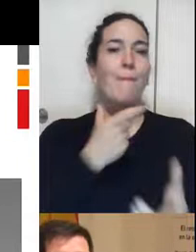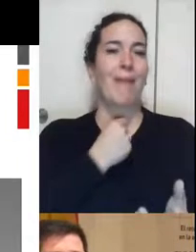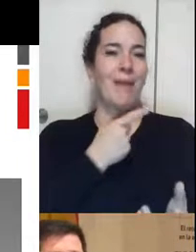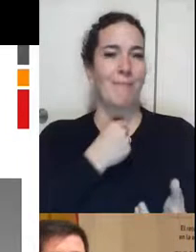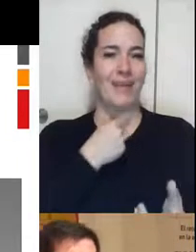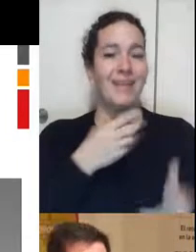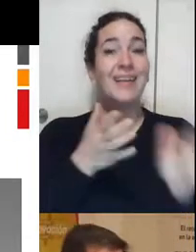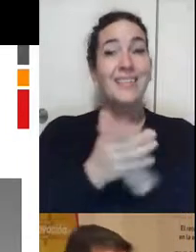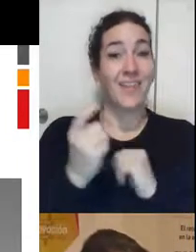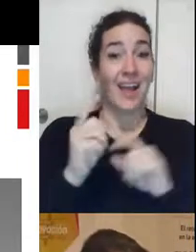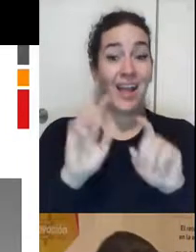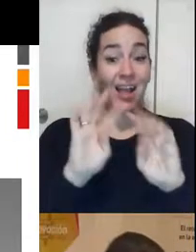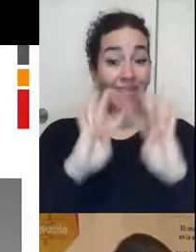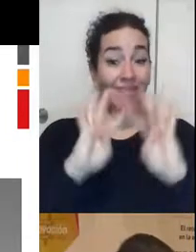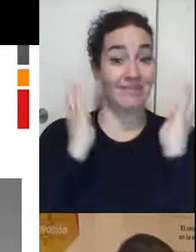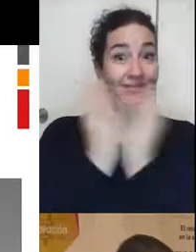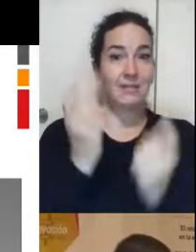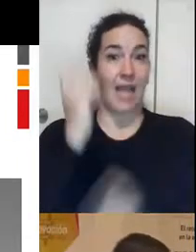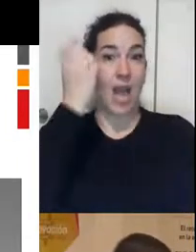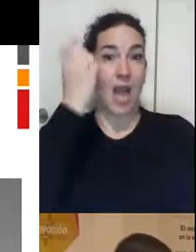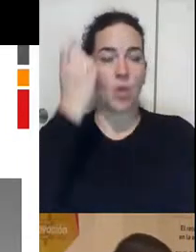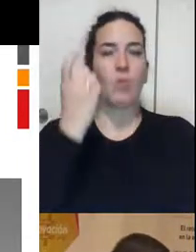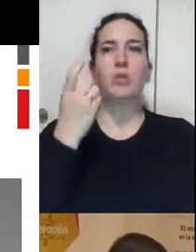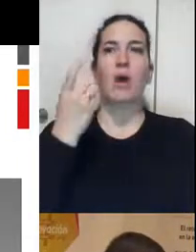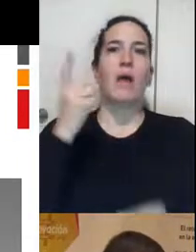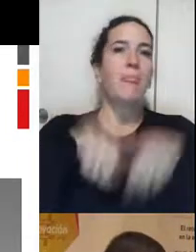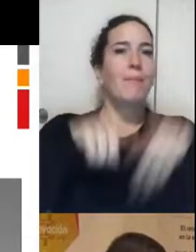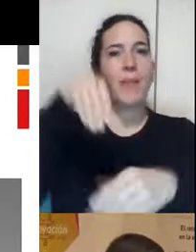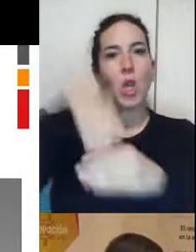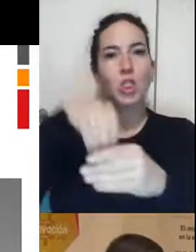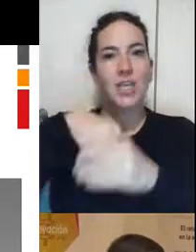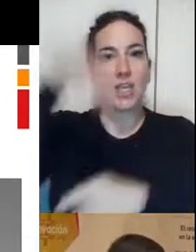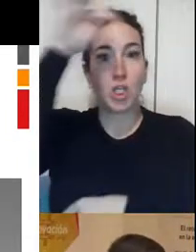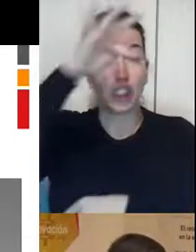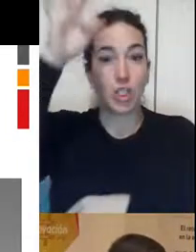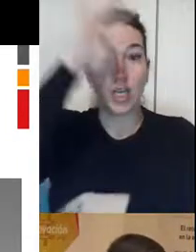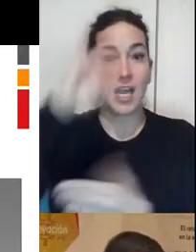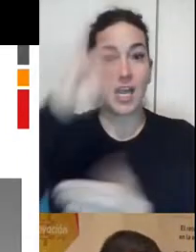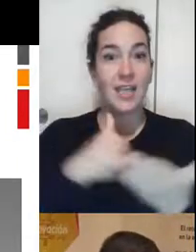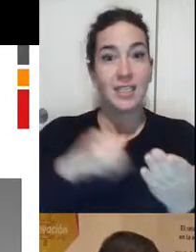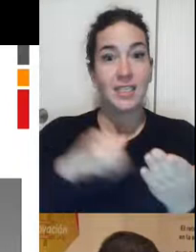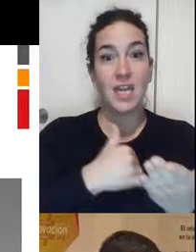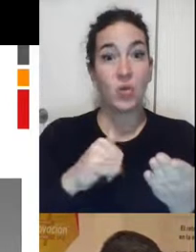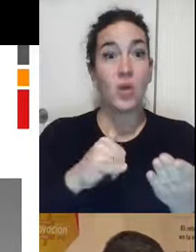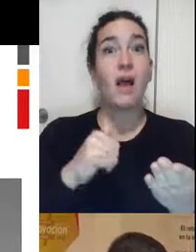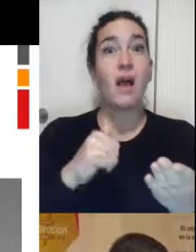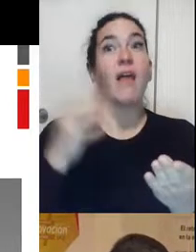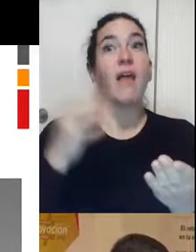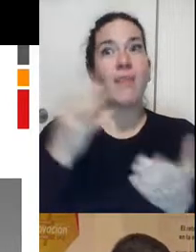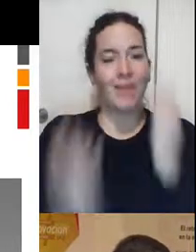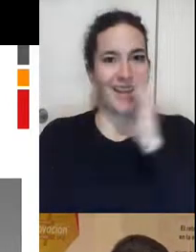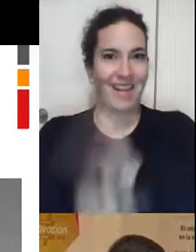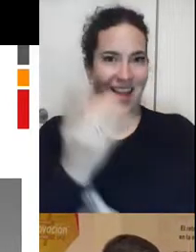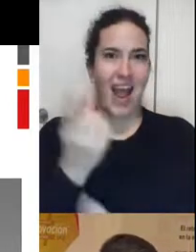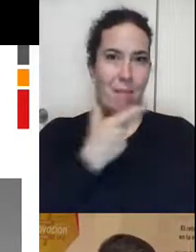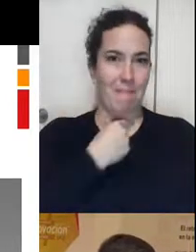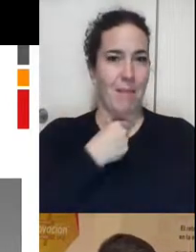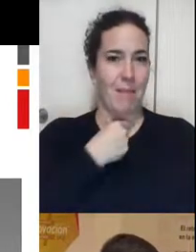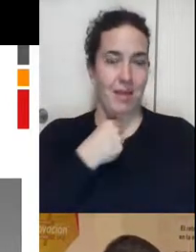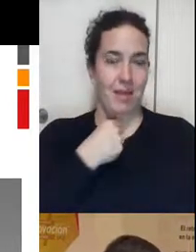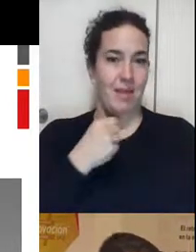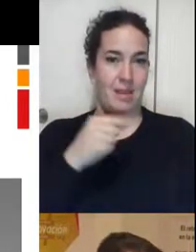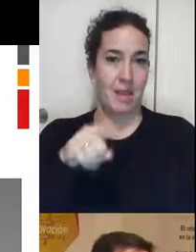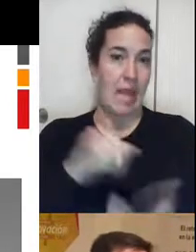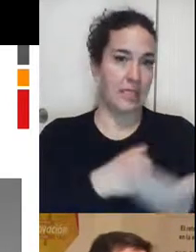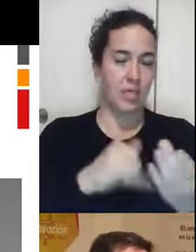crear el meme basándose pues en los contenidos teóricos que se han ido incorporando, que se están dando en ese momento en la